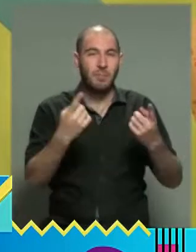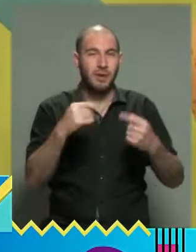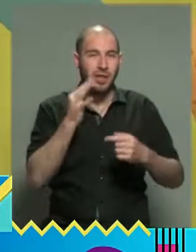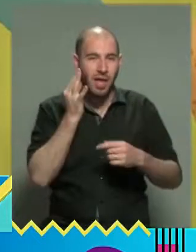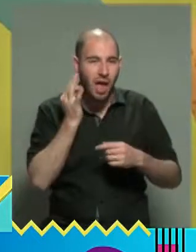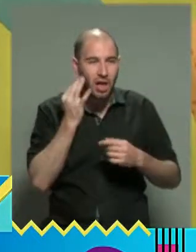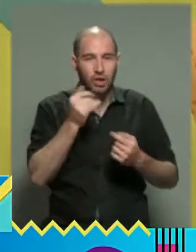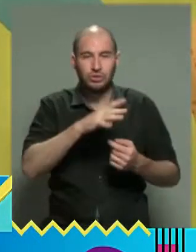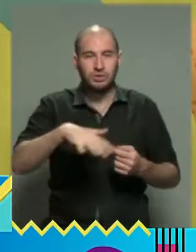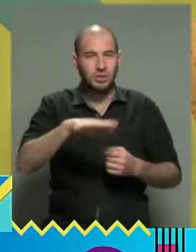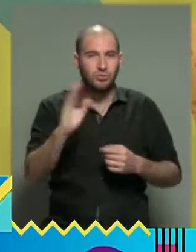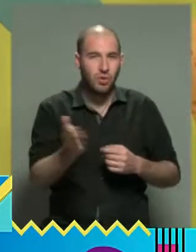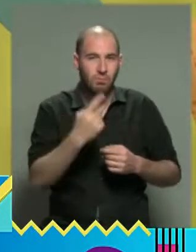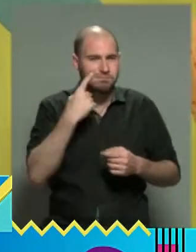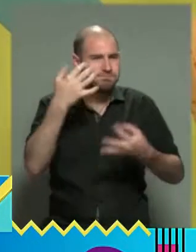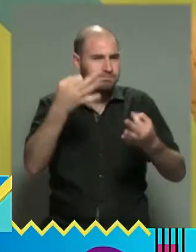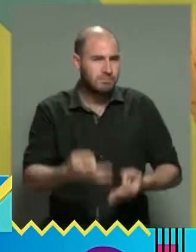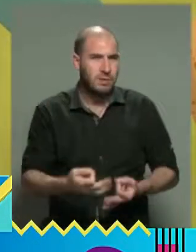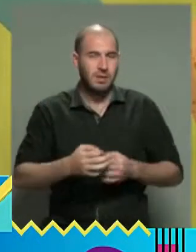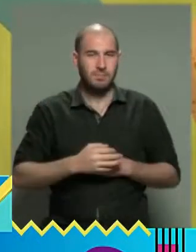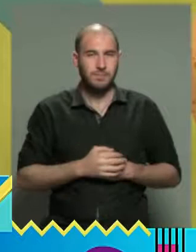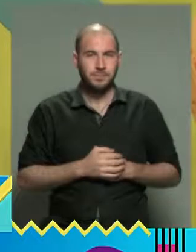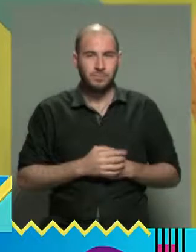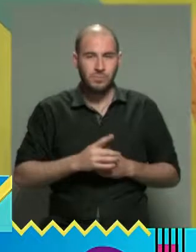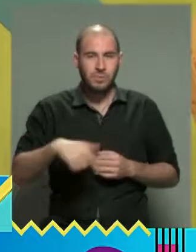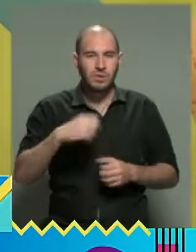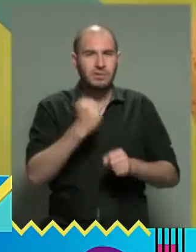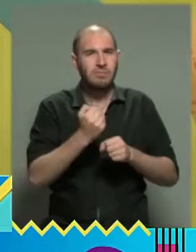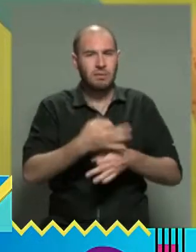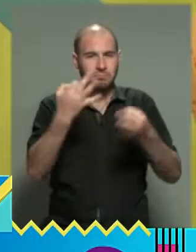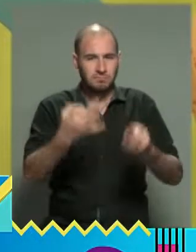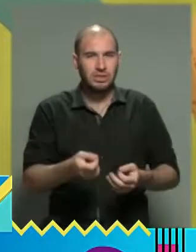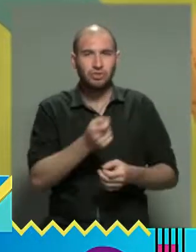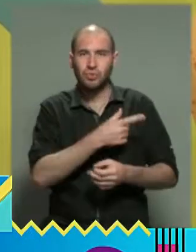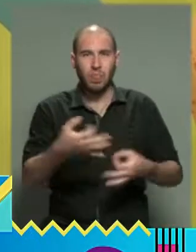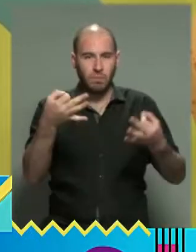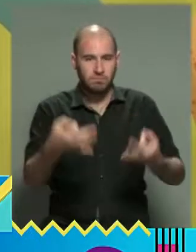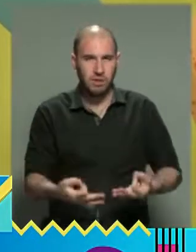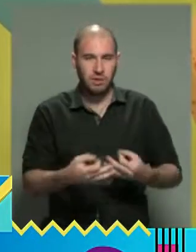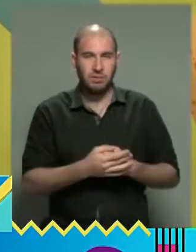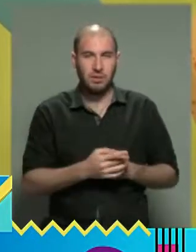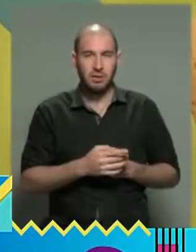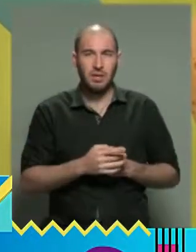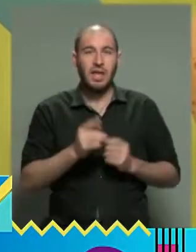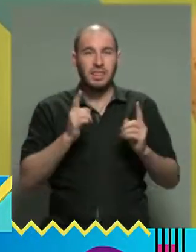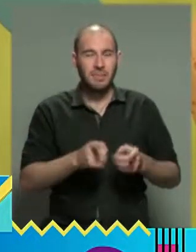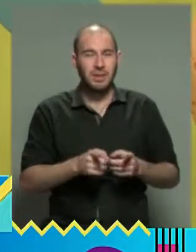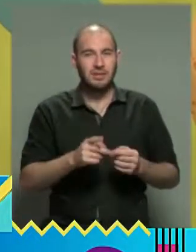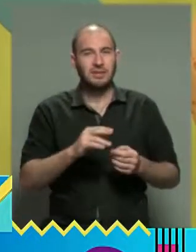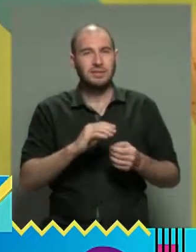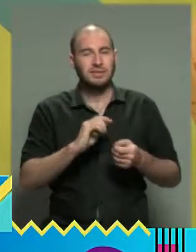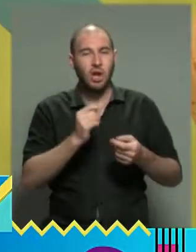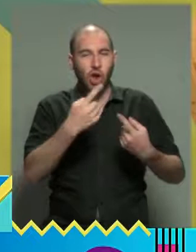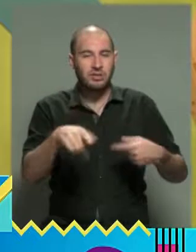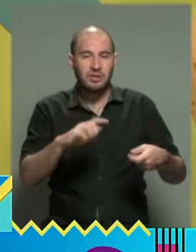una sociedad donde todos vivan con dignidad, que puedan tener un empleo digno y un salario digno, hay que cambiar